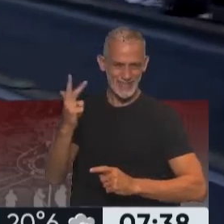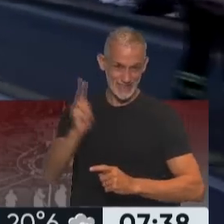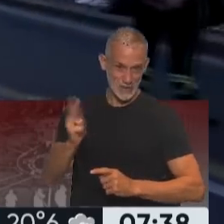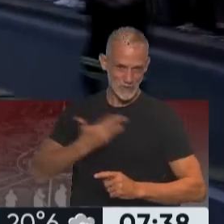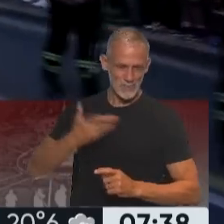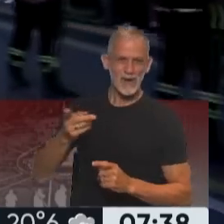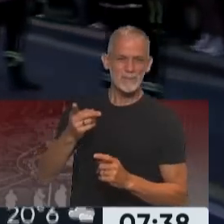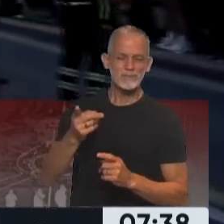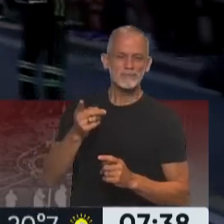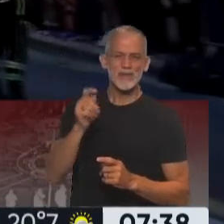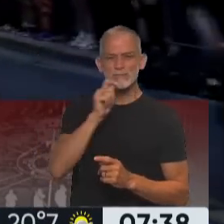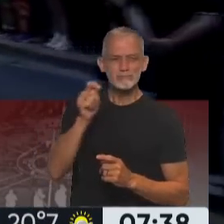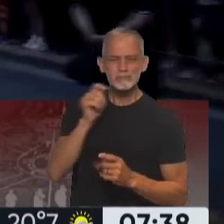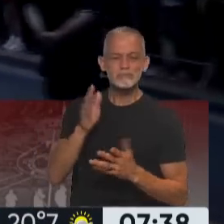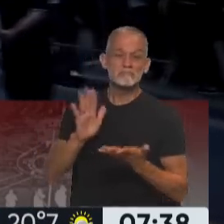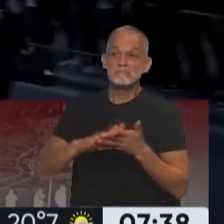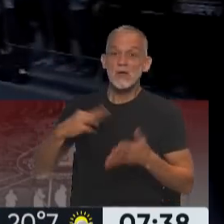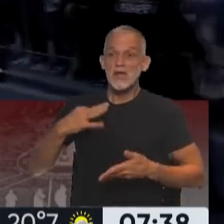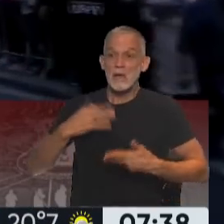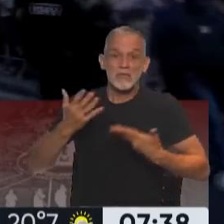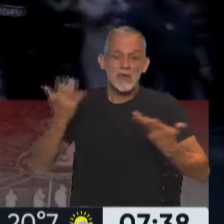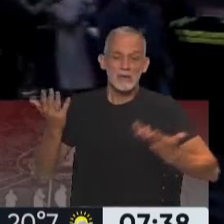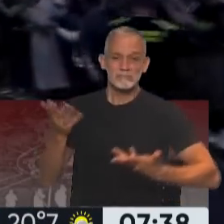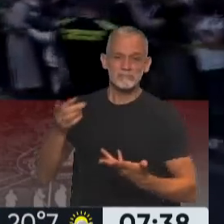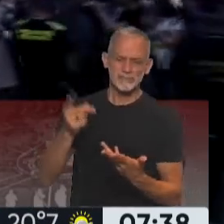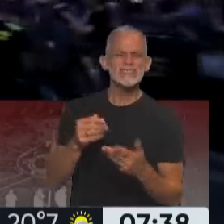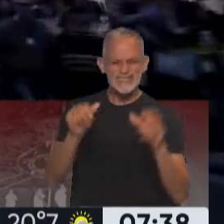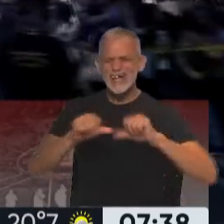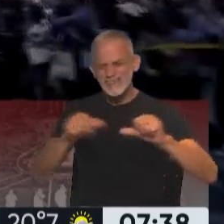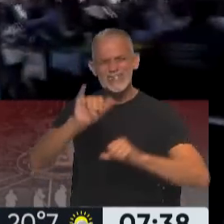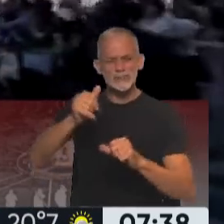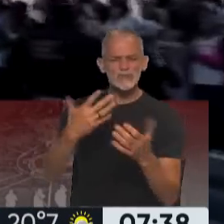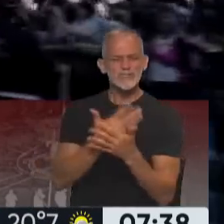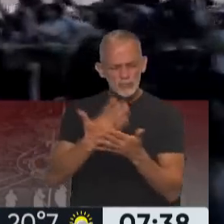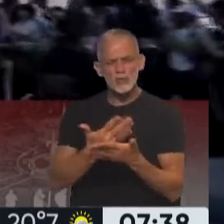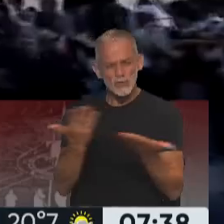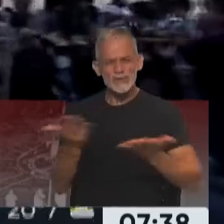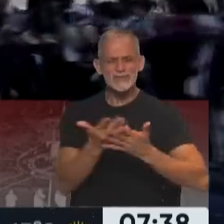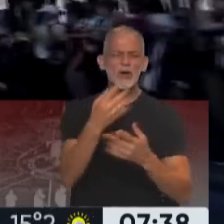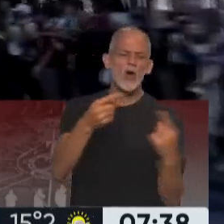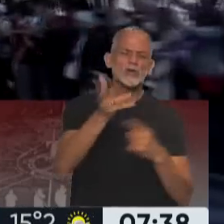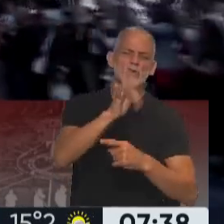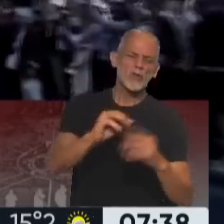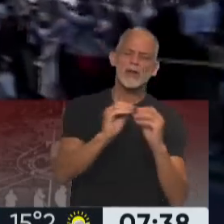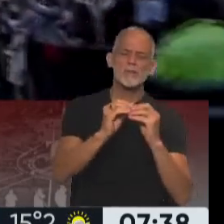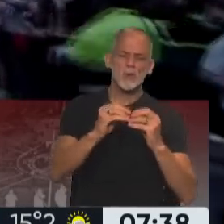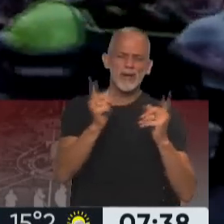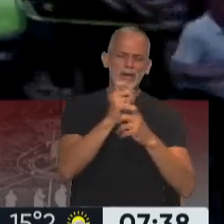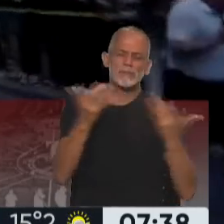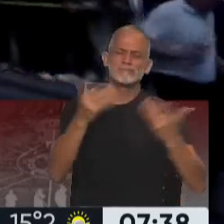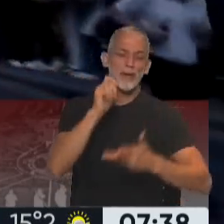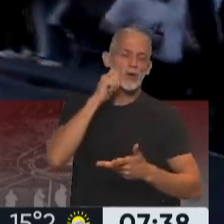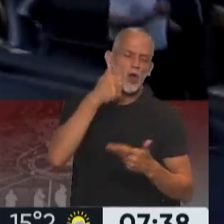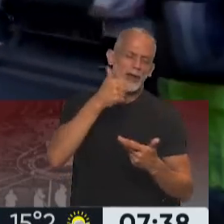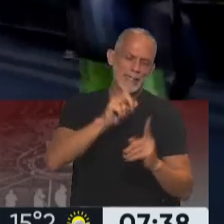Papa de tomar la vida más allá de los sacrificios, más allá de las cuestiones cotidianas que pueden ser no